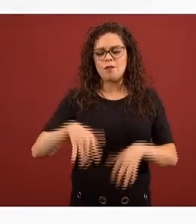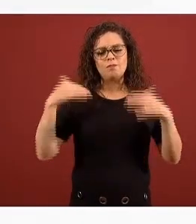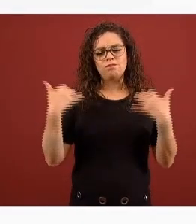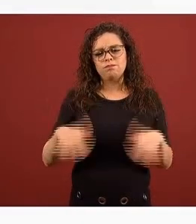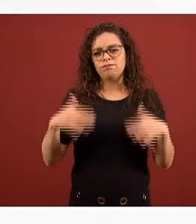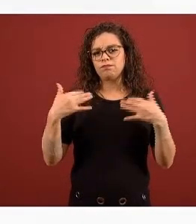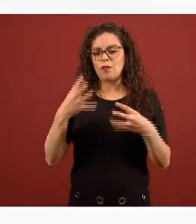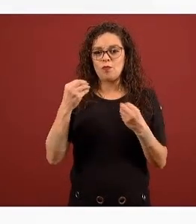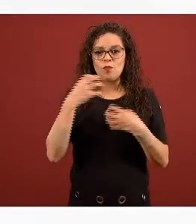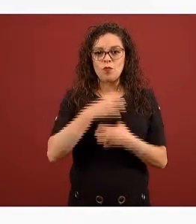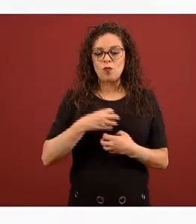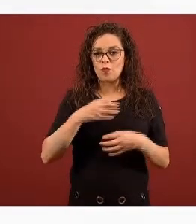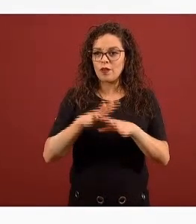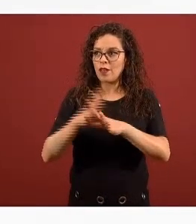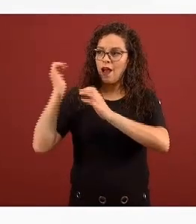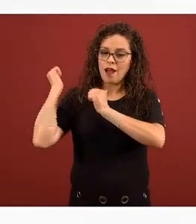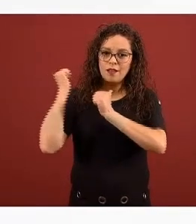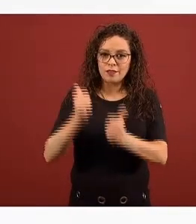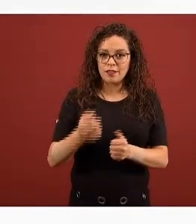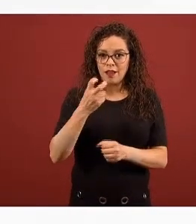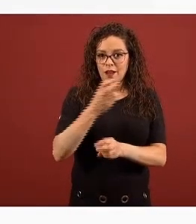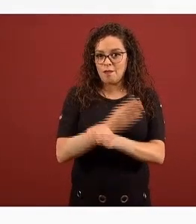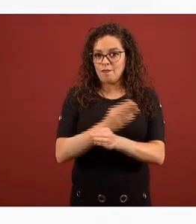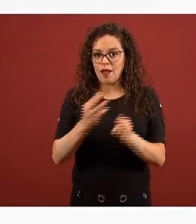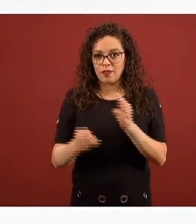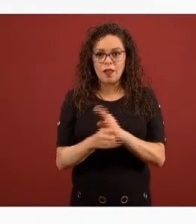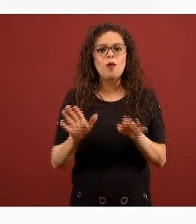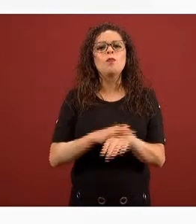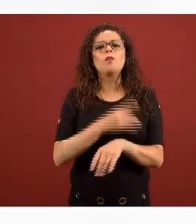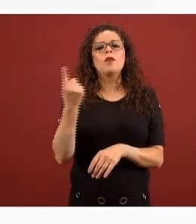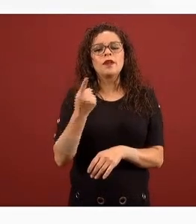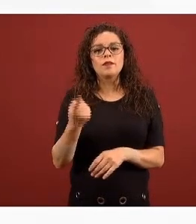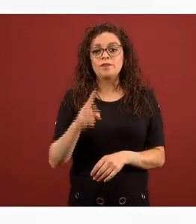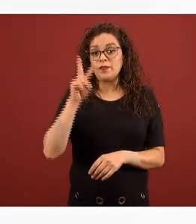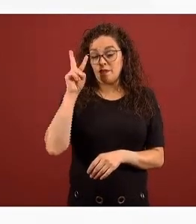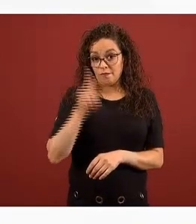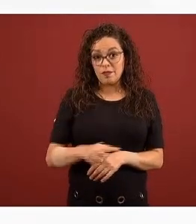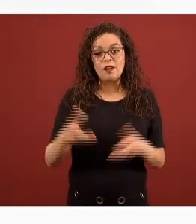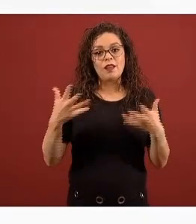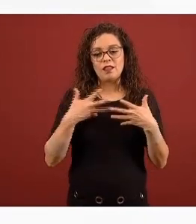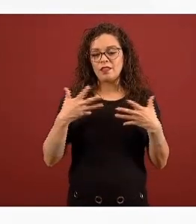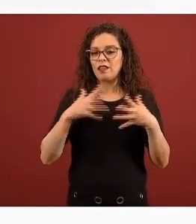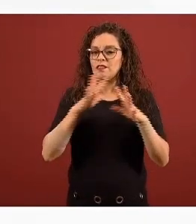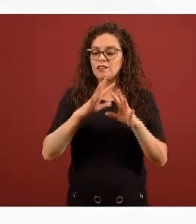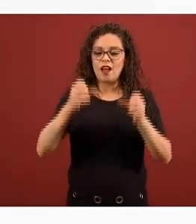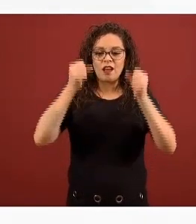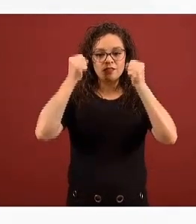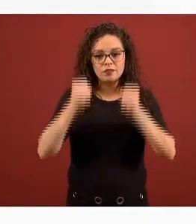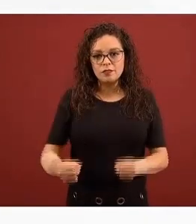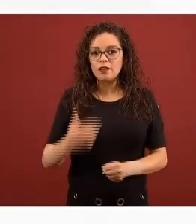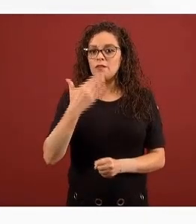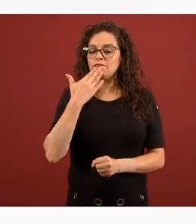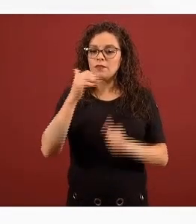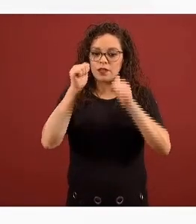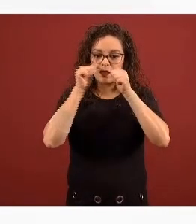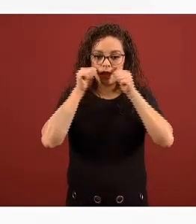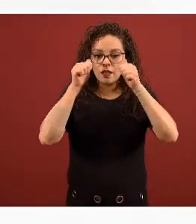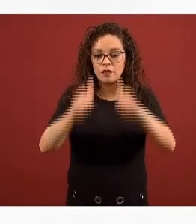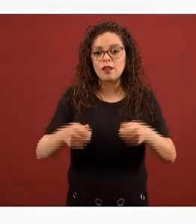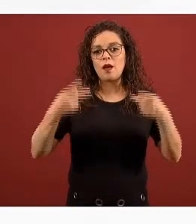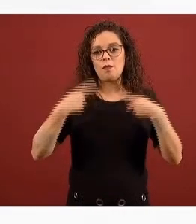este equipamiento porque va a garantizar sin lugar a dudas la atención que le vamos a poder proporcionar a los